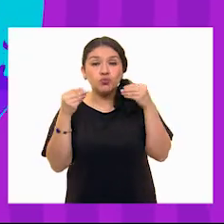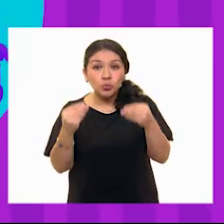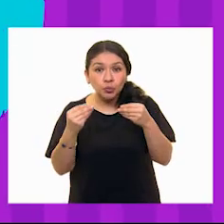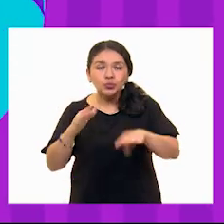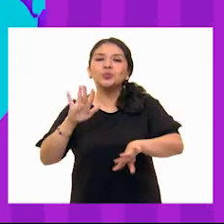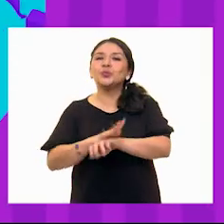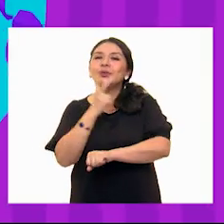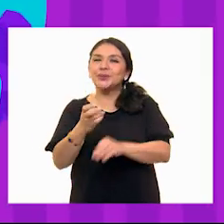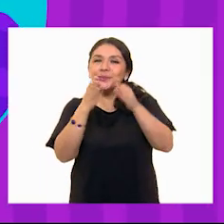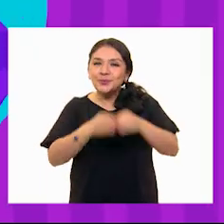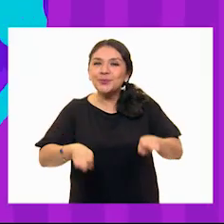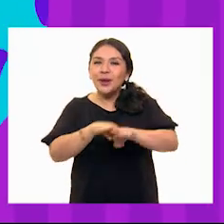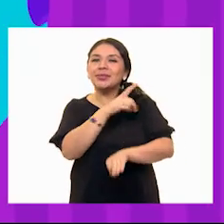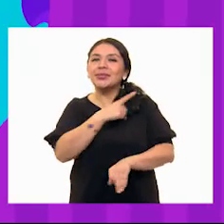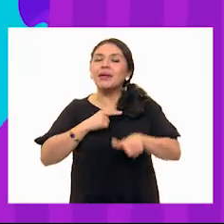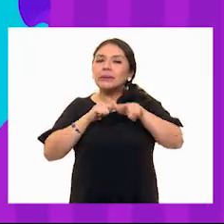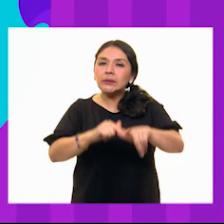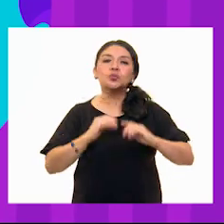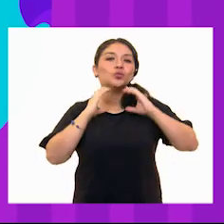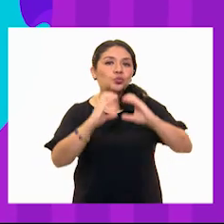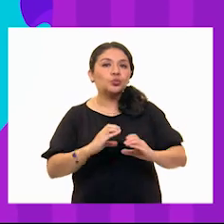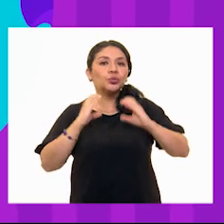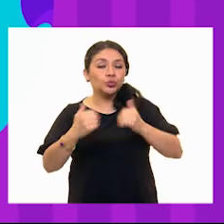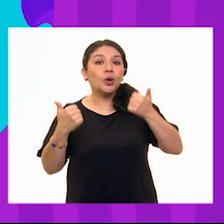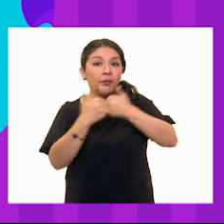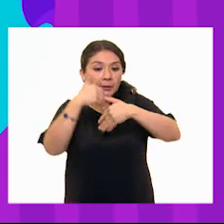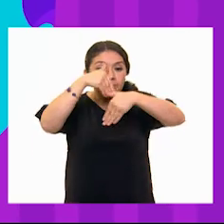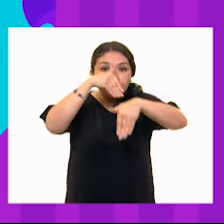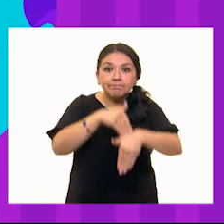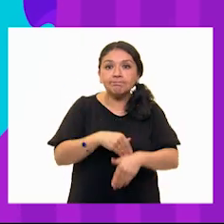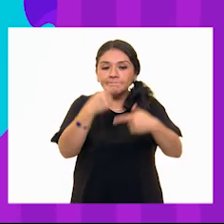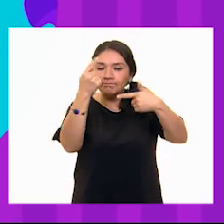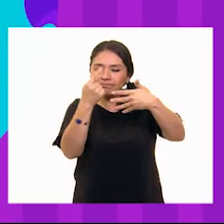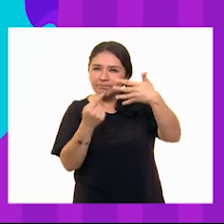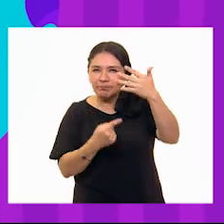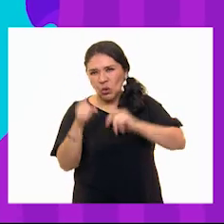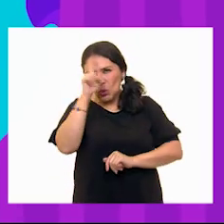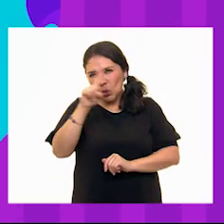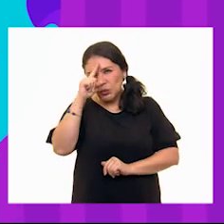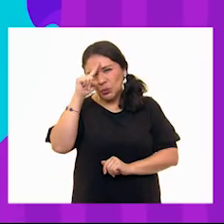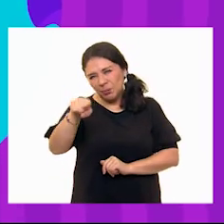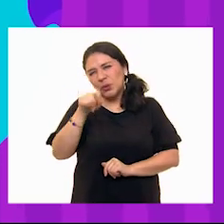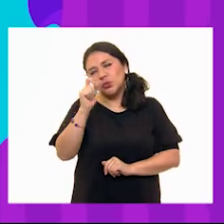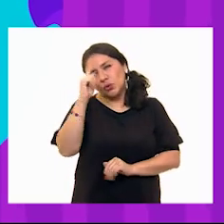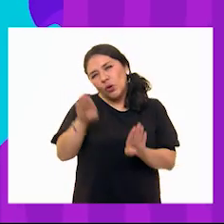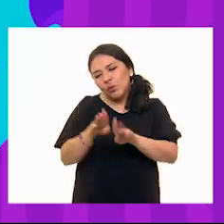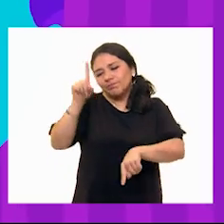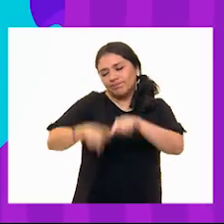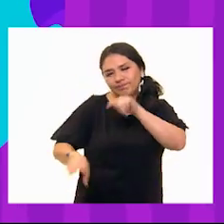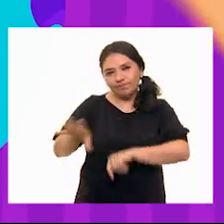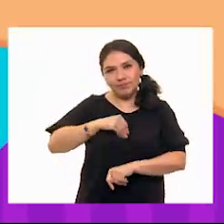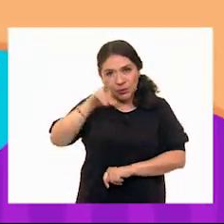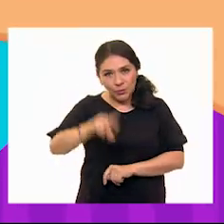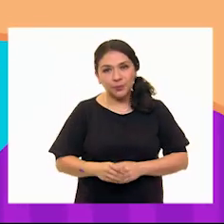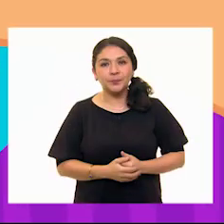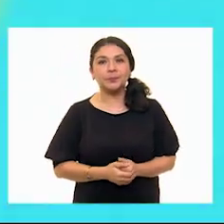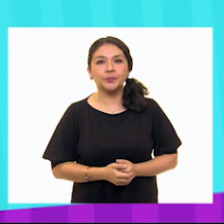personas. Por eso hay que continuar cuidándonos siguiendo las buenas prácticas que ya todos conocemos para evitar contagiarnos.